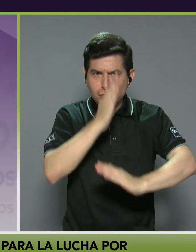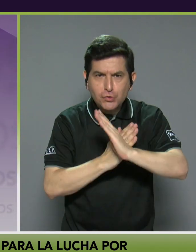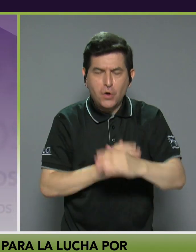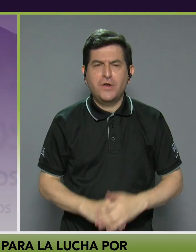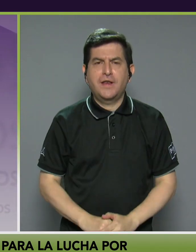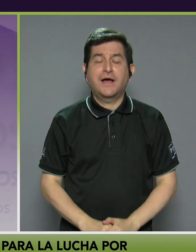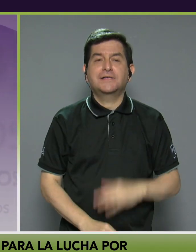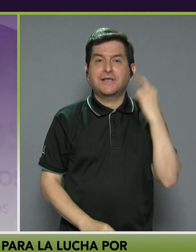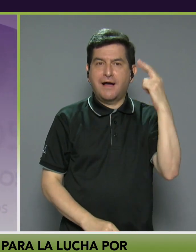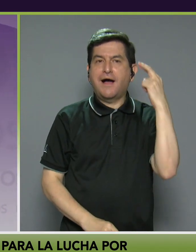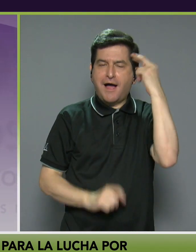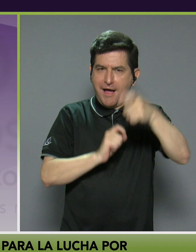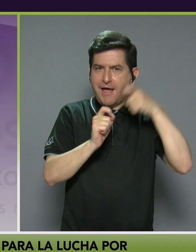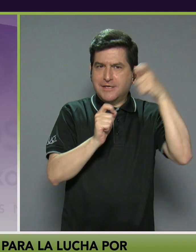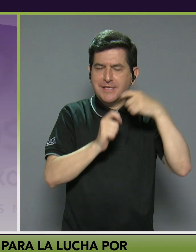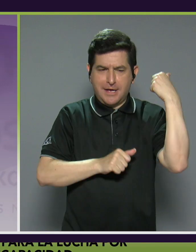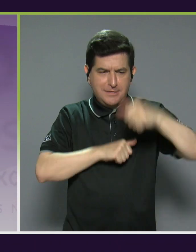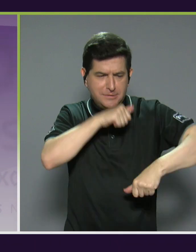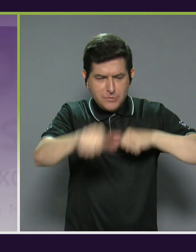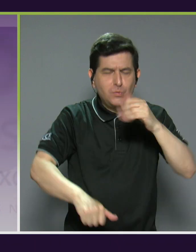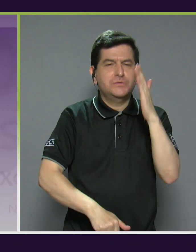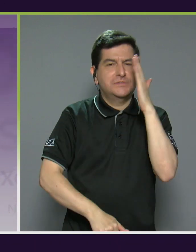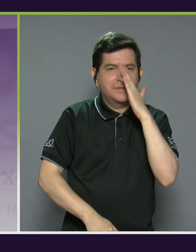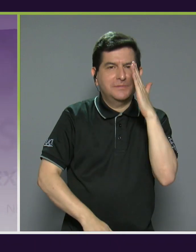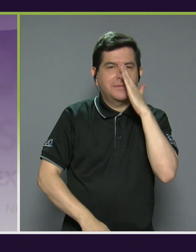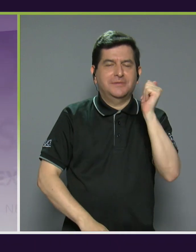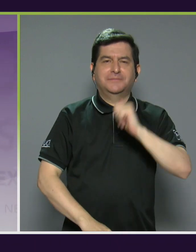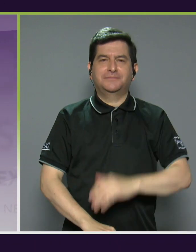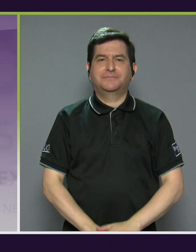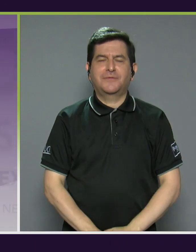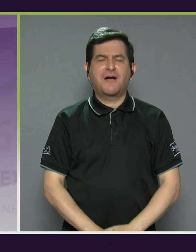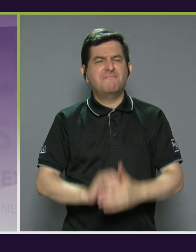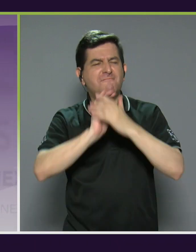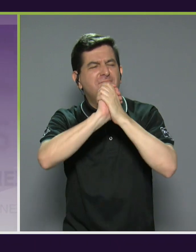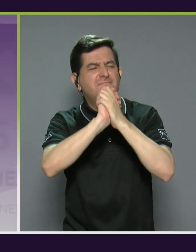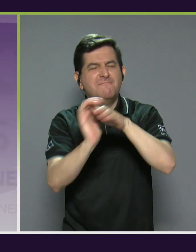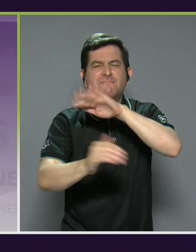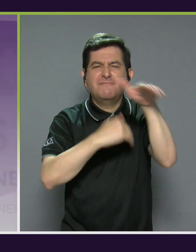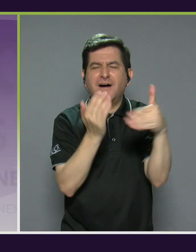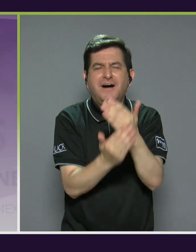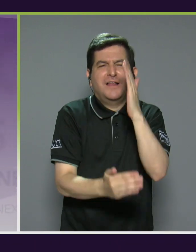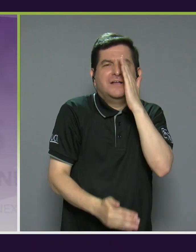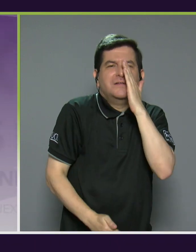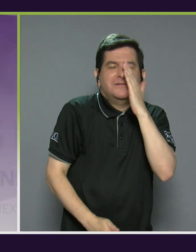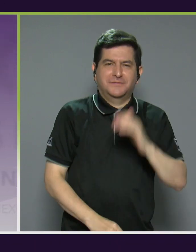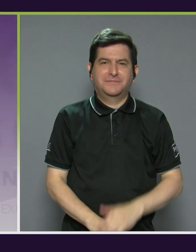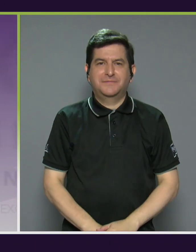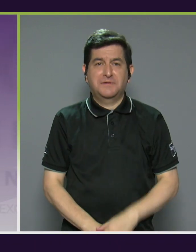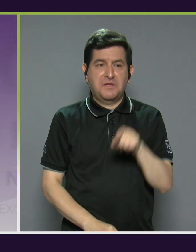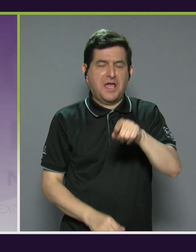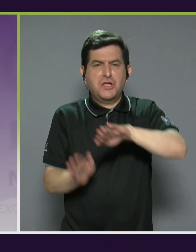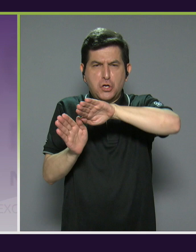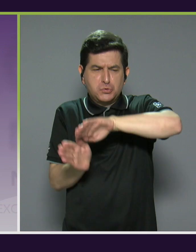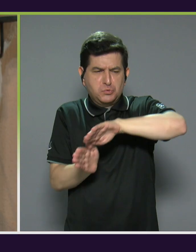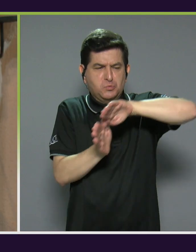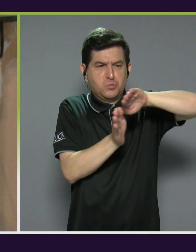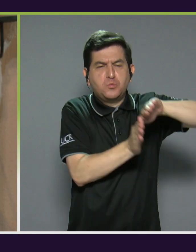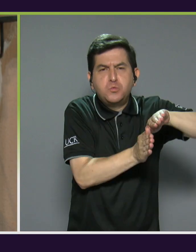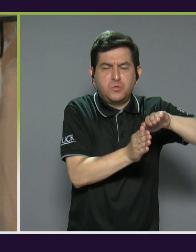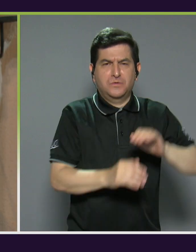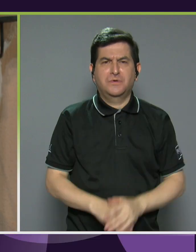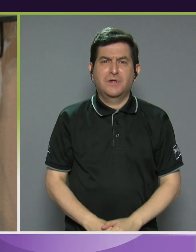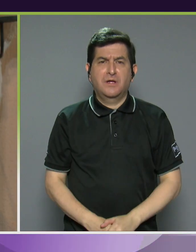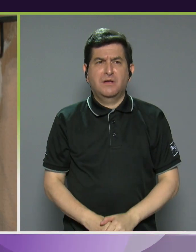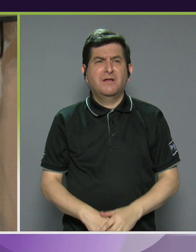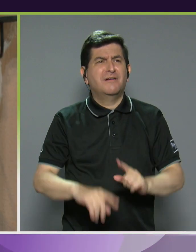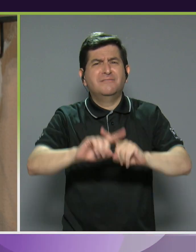justamente a las luchas de las madres de familia. Y felicito a todas esas madres que dejan de lado muchos